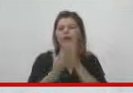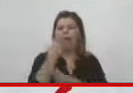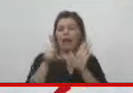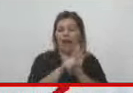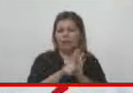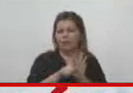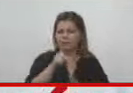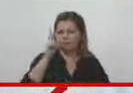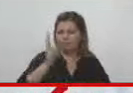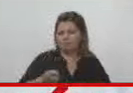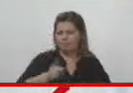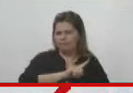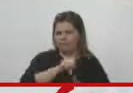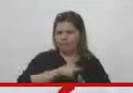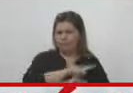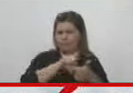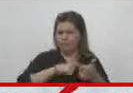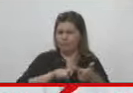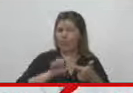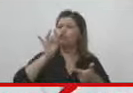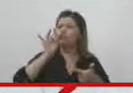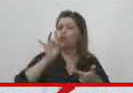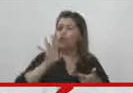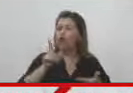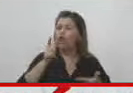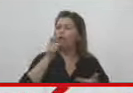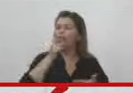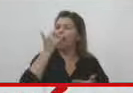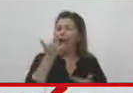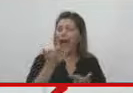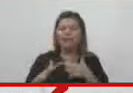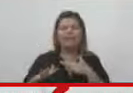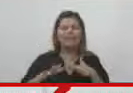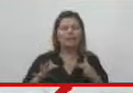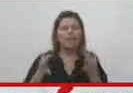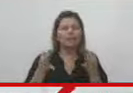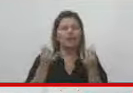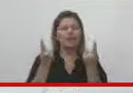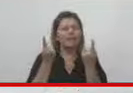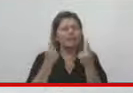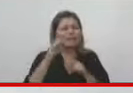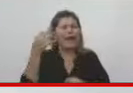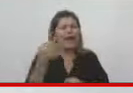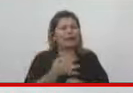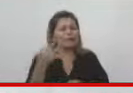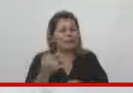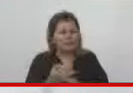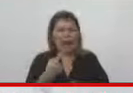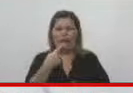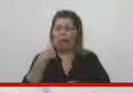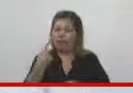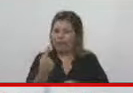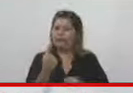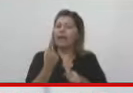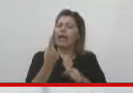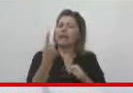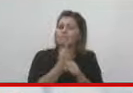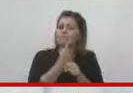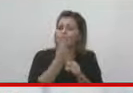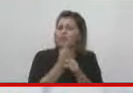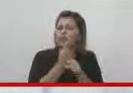Dos, solamente cuando circunstancias excepcionales hicieran imposible seguir los